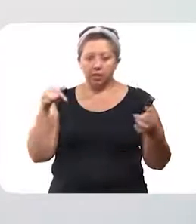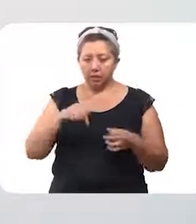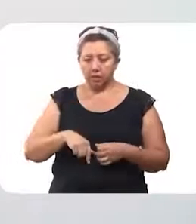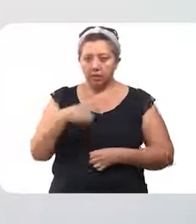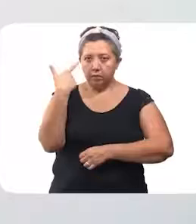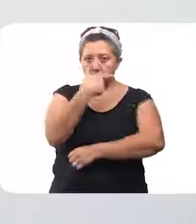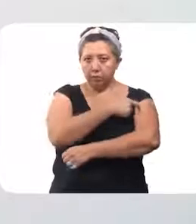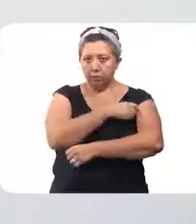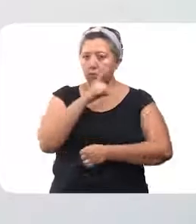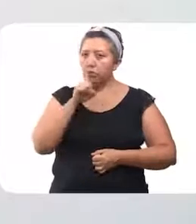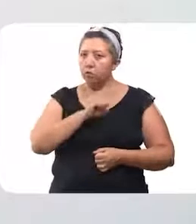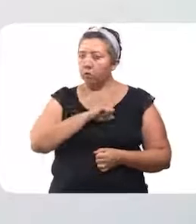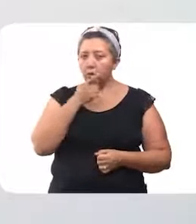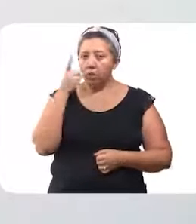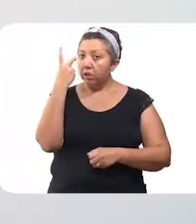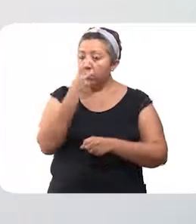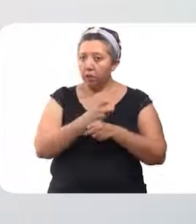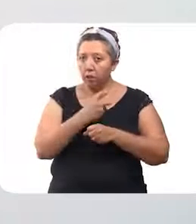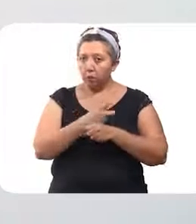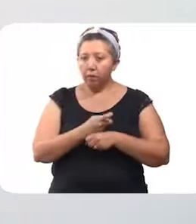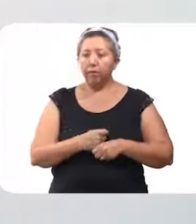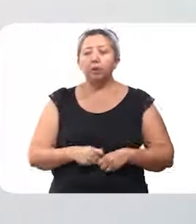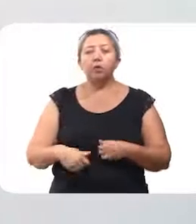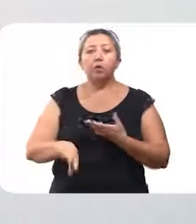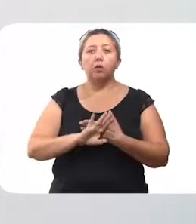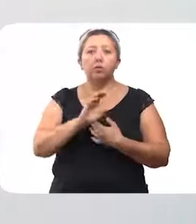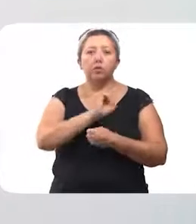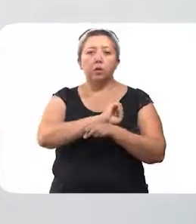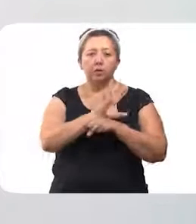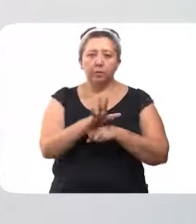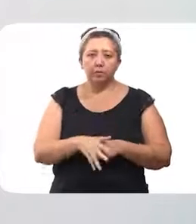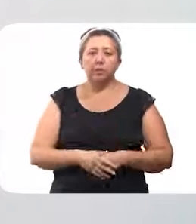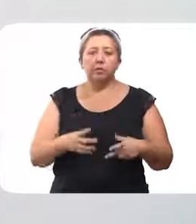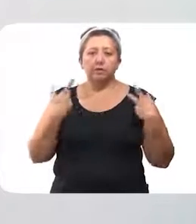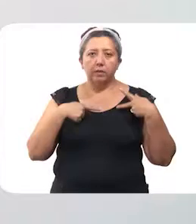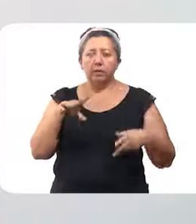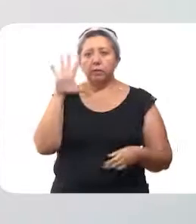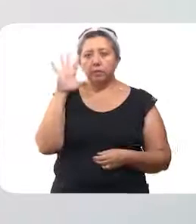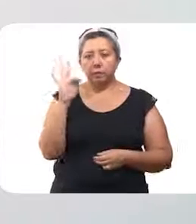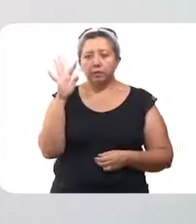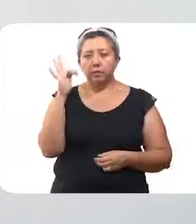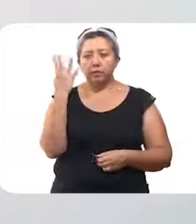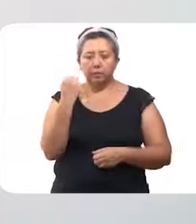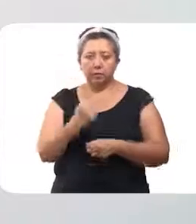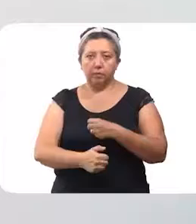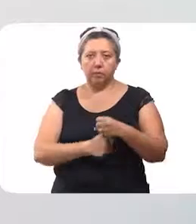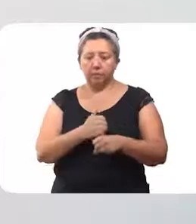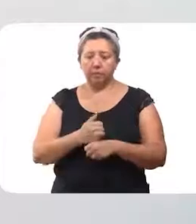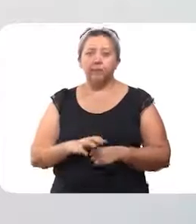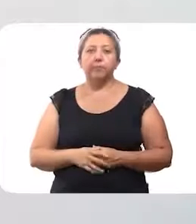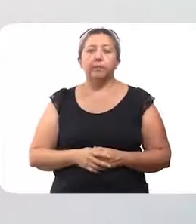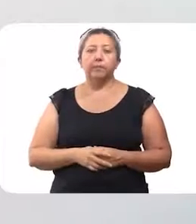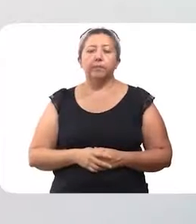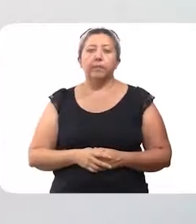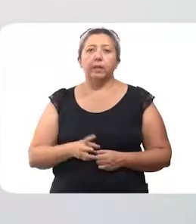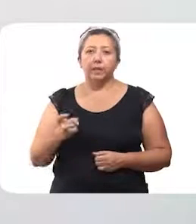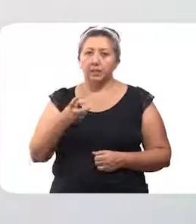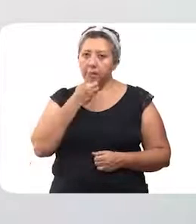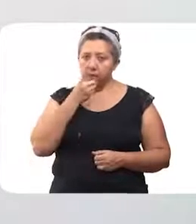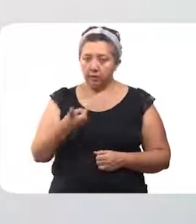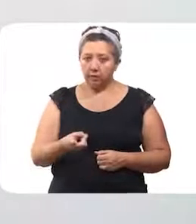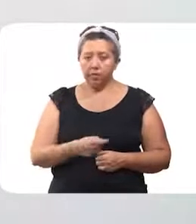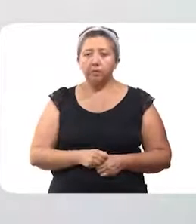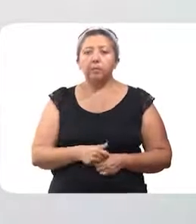Mérida la aplicación de únicamente las segundas dosis de la vacuna contra el coronavirus a la población de 40 a 49 años de edad. Esta etapa